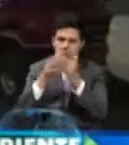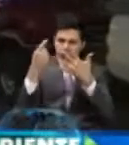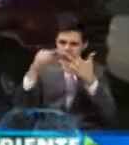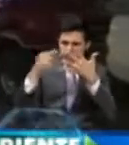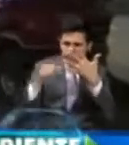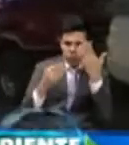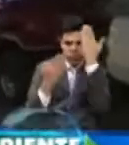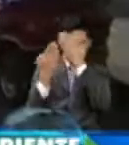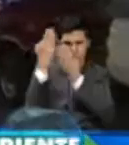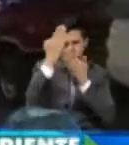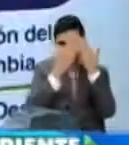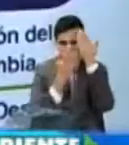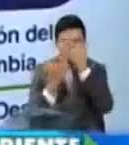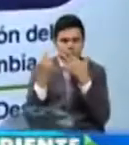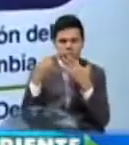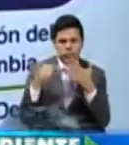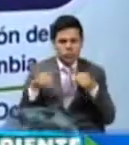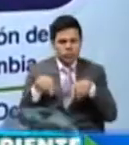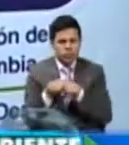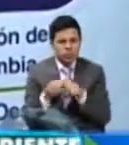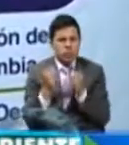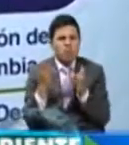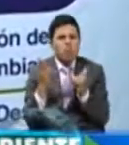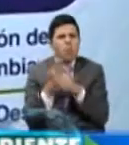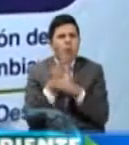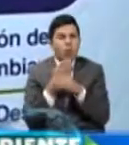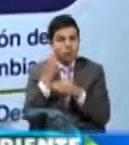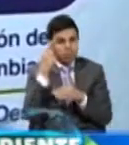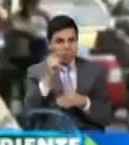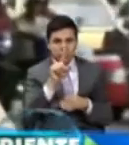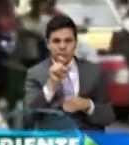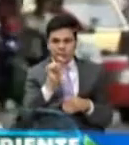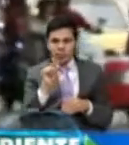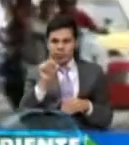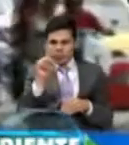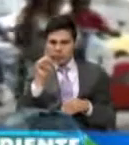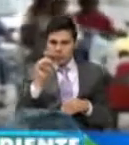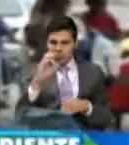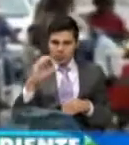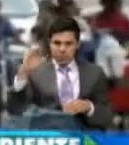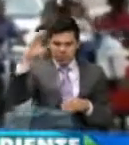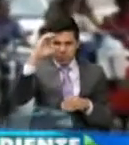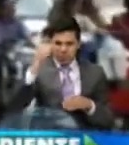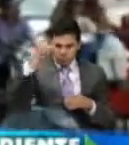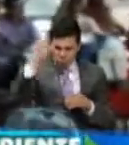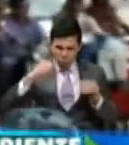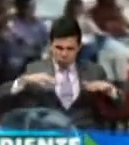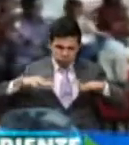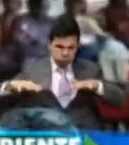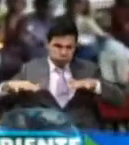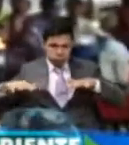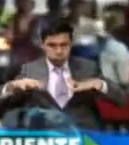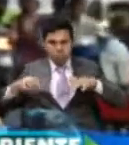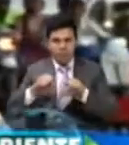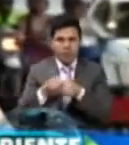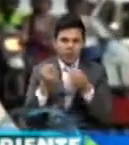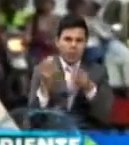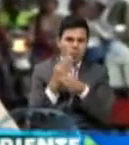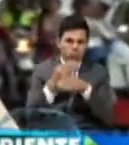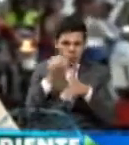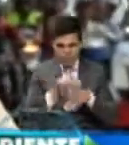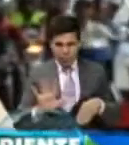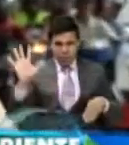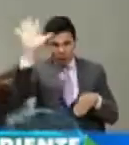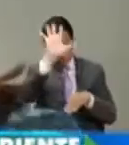necesaria de los daños generados por el sismo de 6.6 grados en la escala de Richter que afectó gran parte del territorio